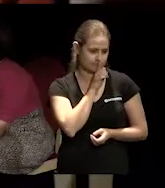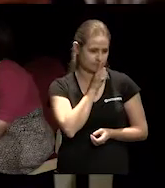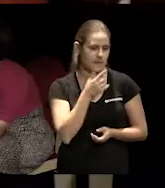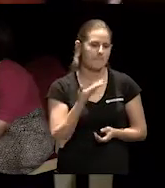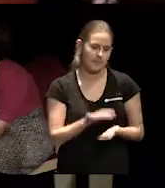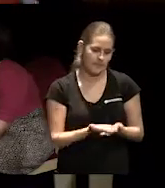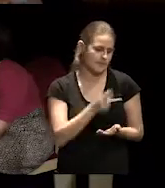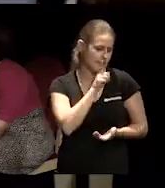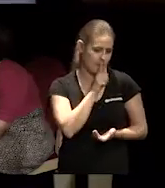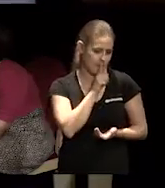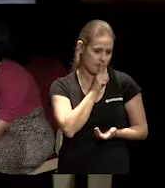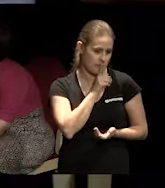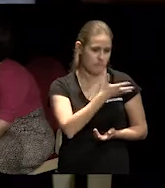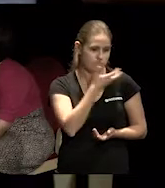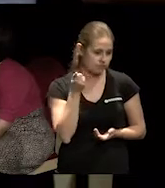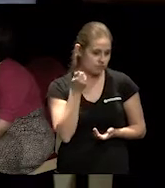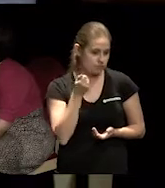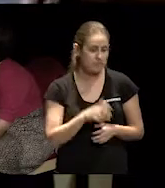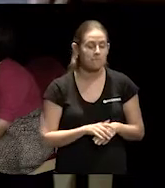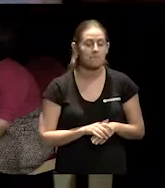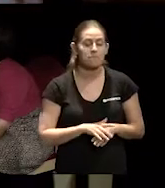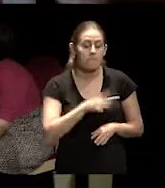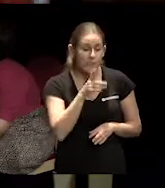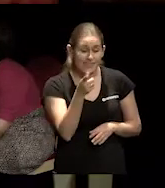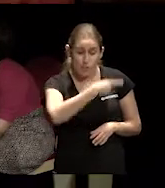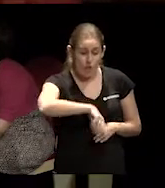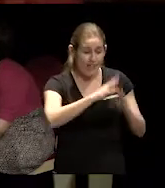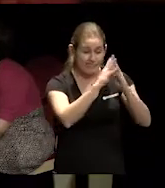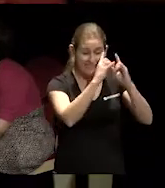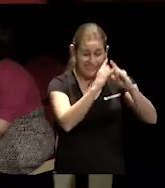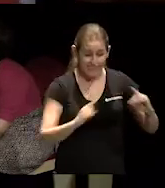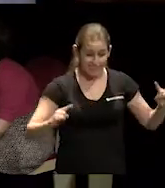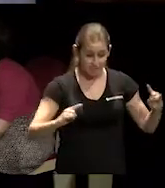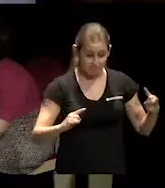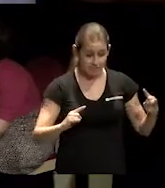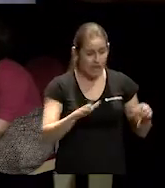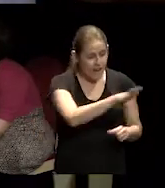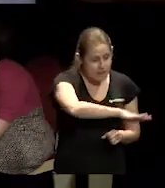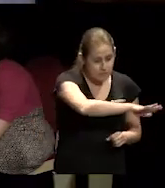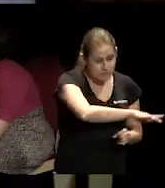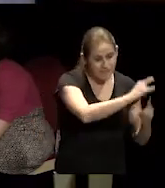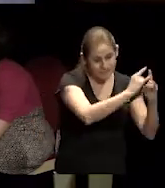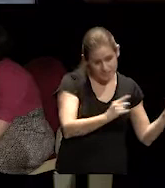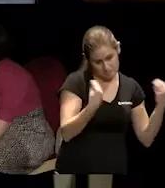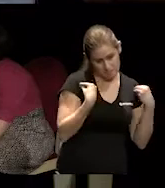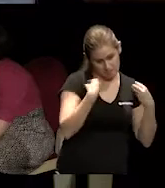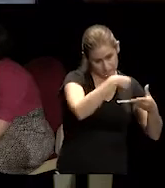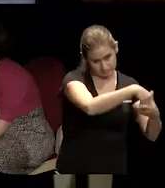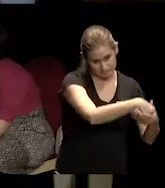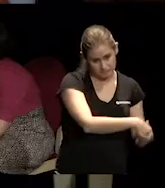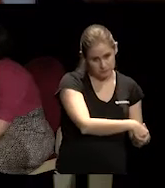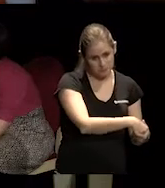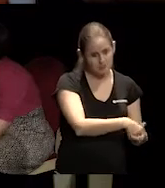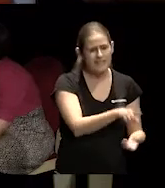mínimo de 400 personas, en tiendas, también en edificios, no todos son en tiendas, pero muchos en tiendas. El